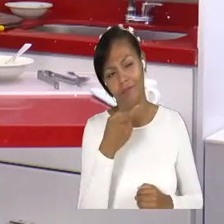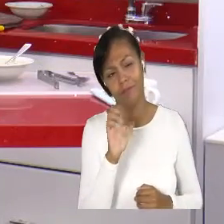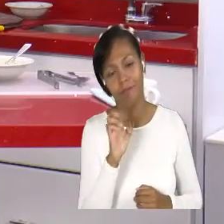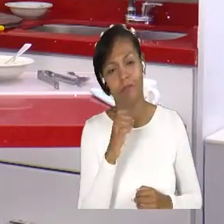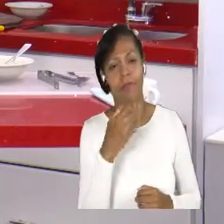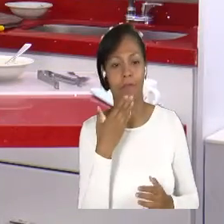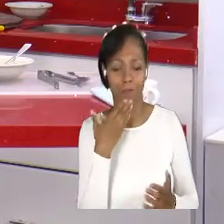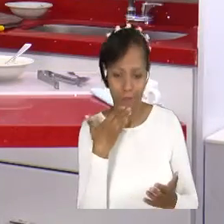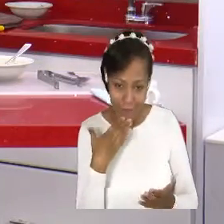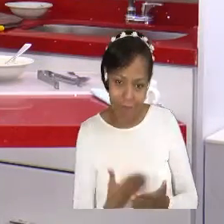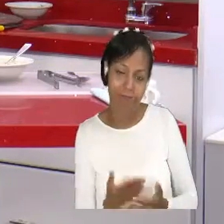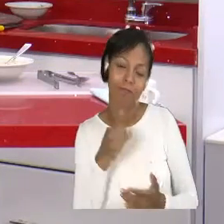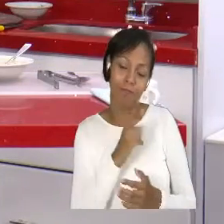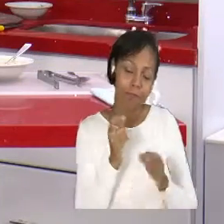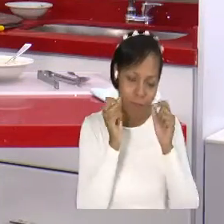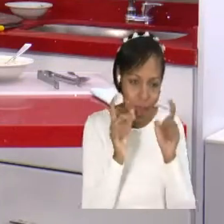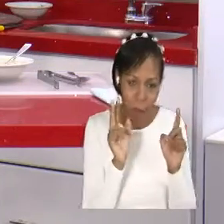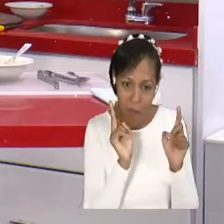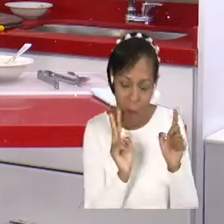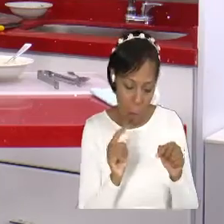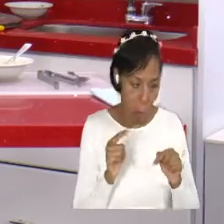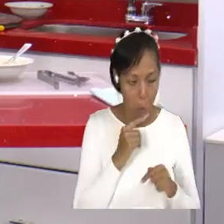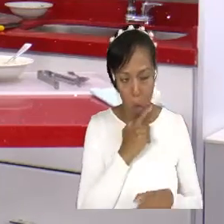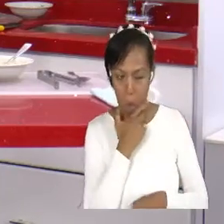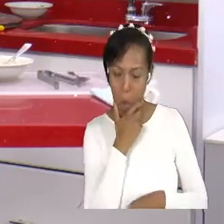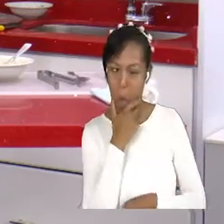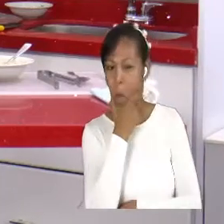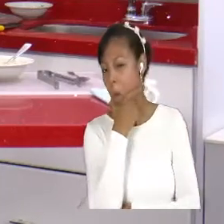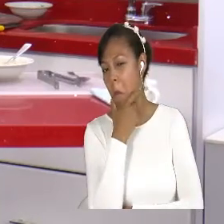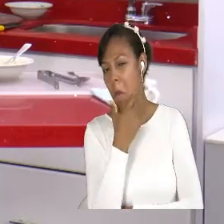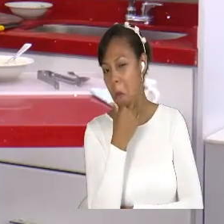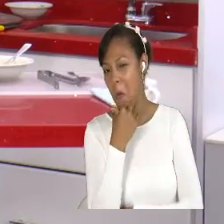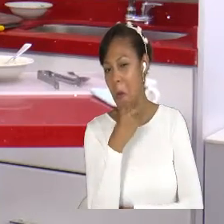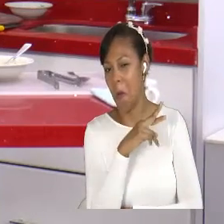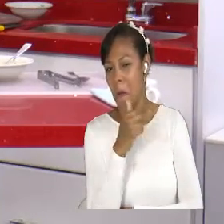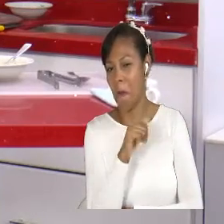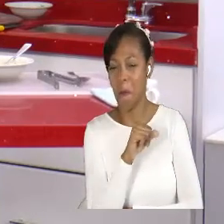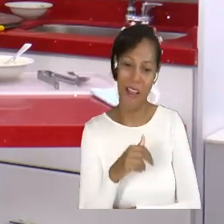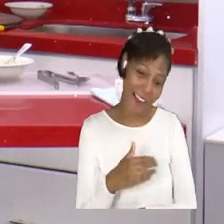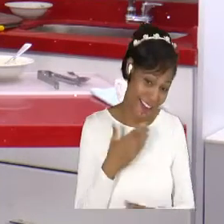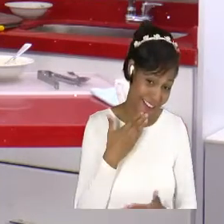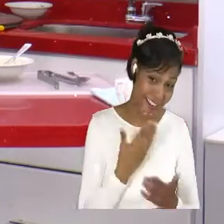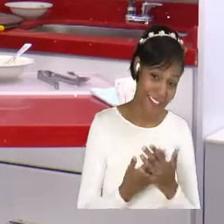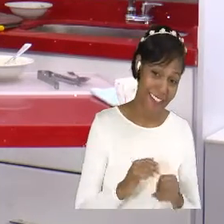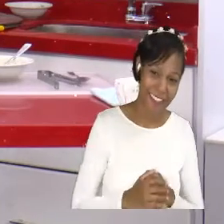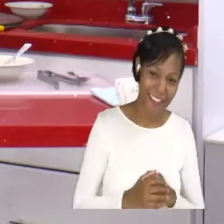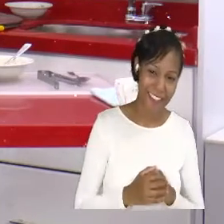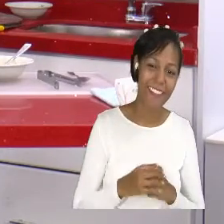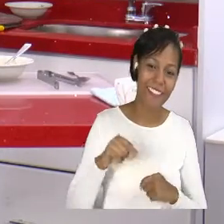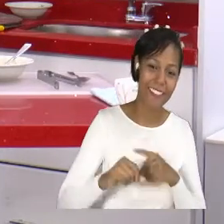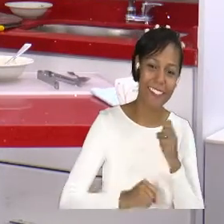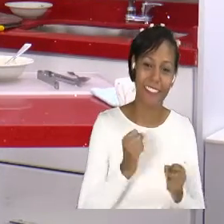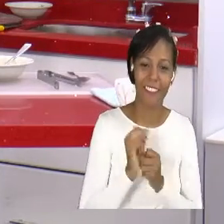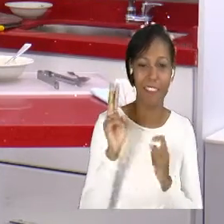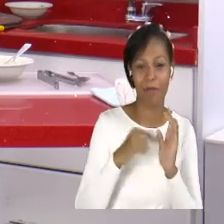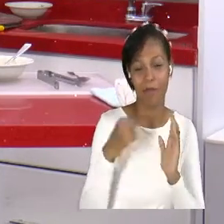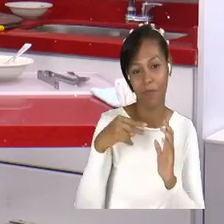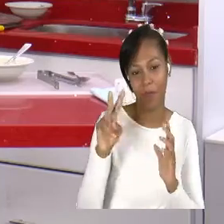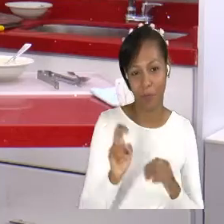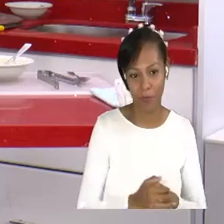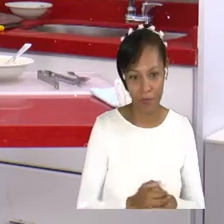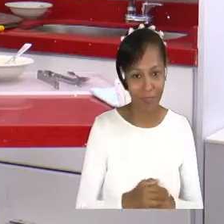tomando atenta nota de cómo te parecen aquí estos presentadores y por supuesto todo lo que ha sido las esta recetas. Temporada del 2017 en A Pedir de Boca, así que